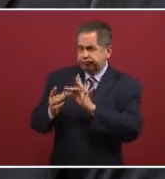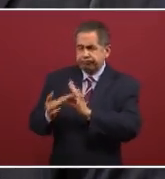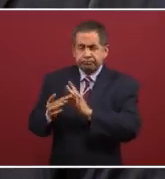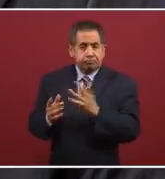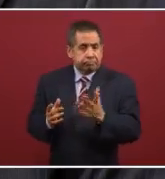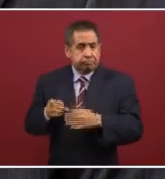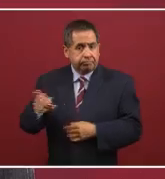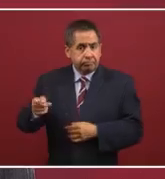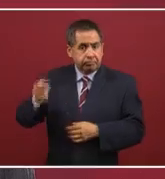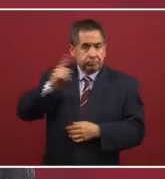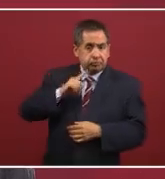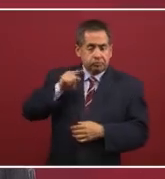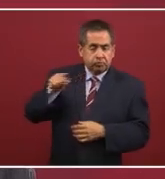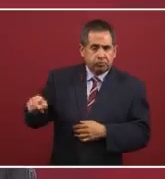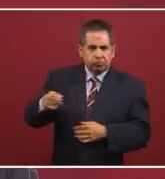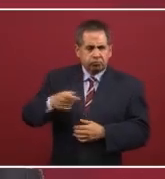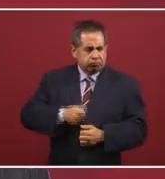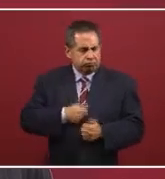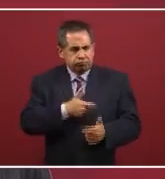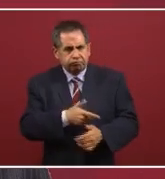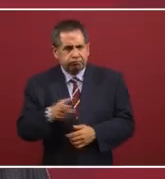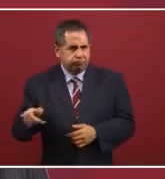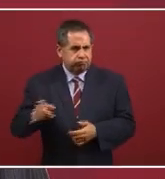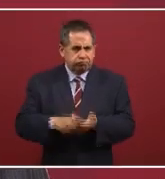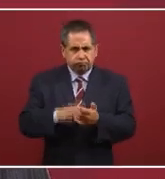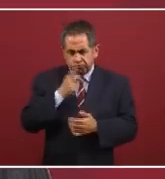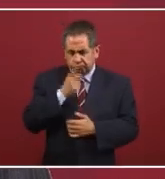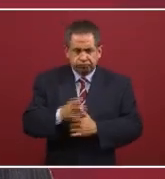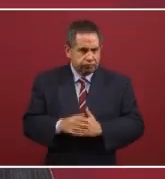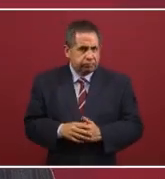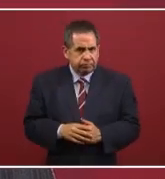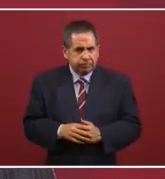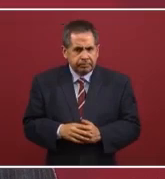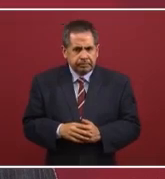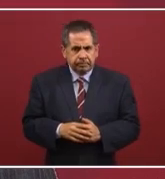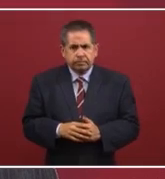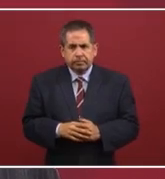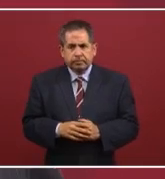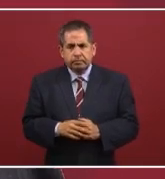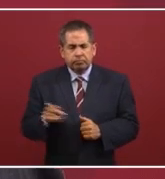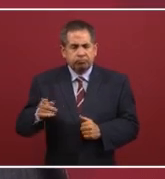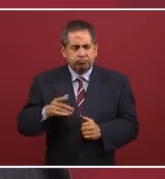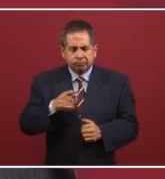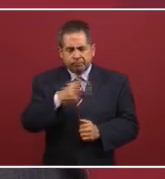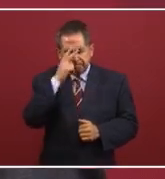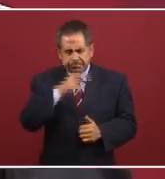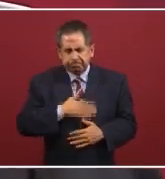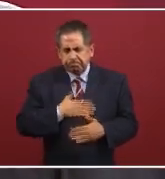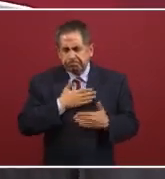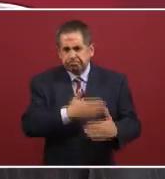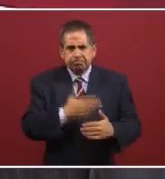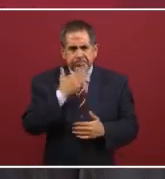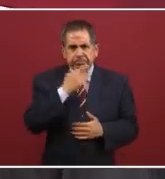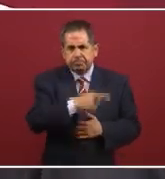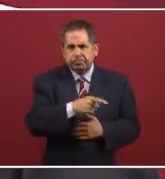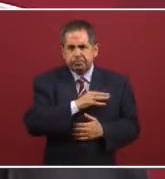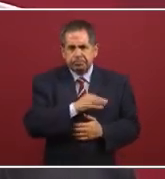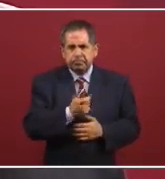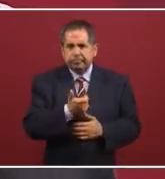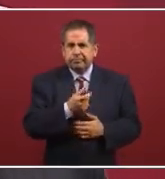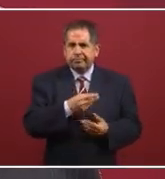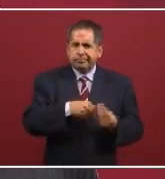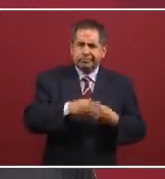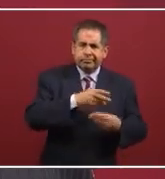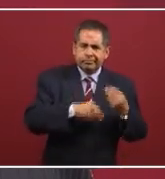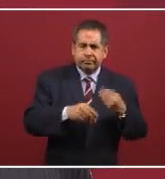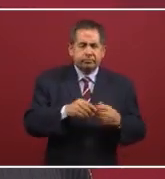ella manifestó su confianza en